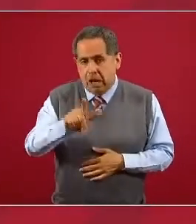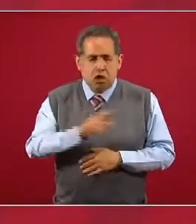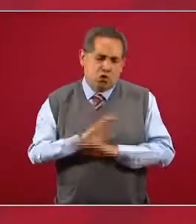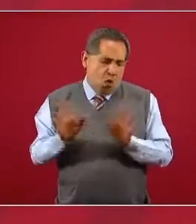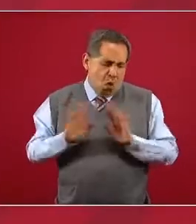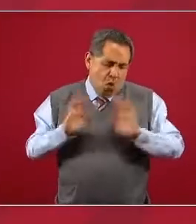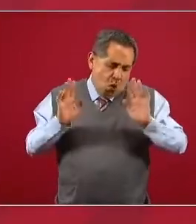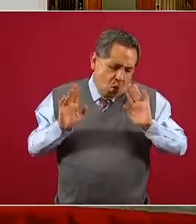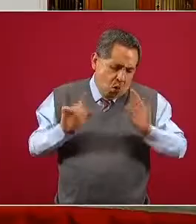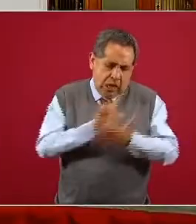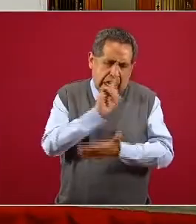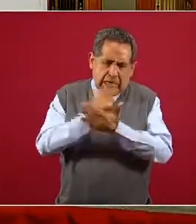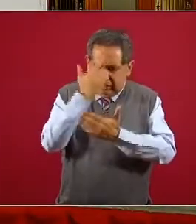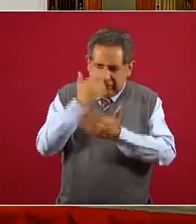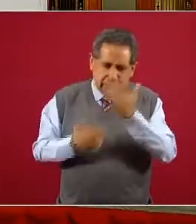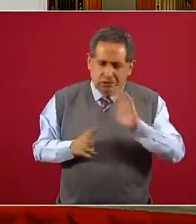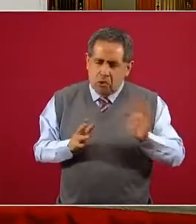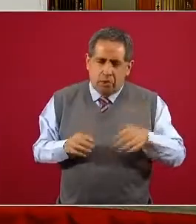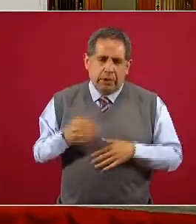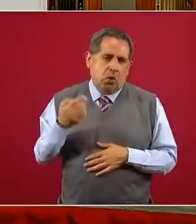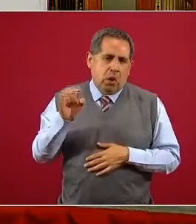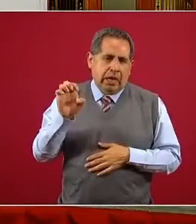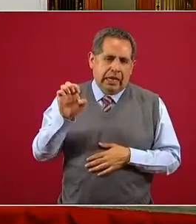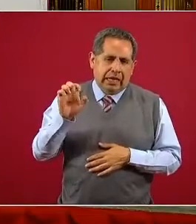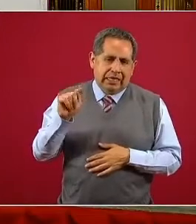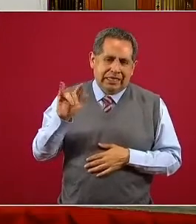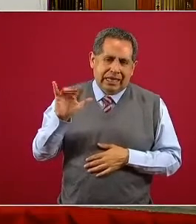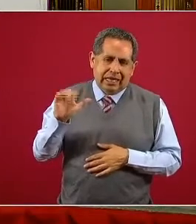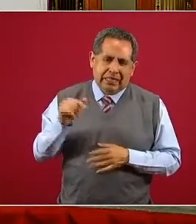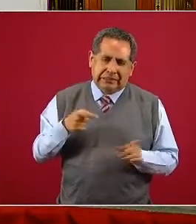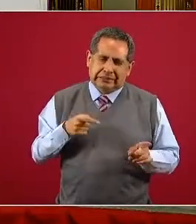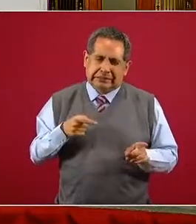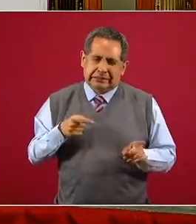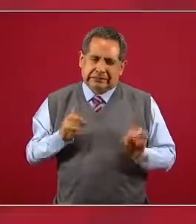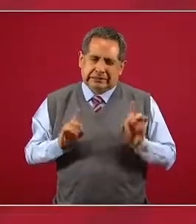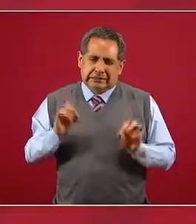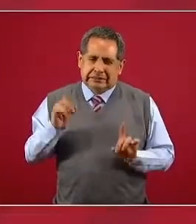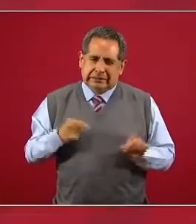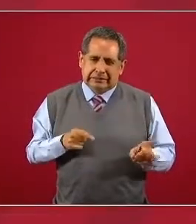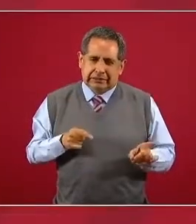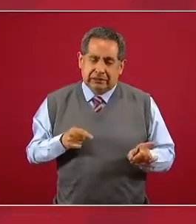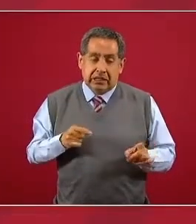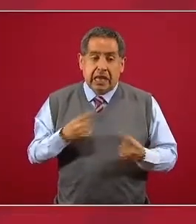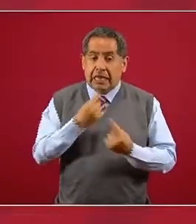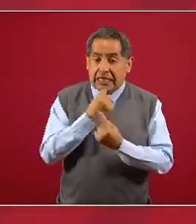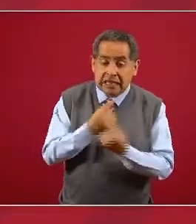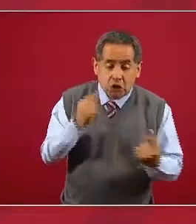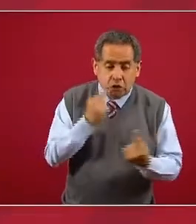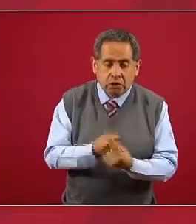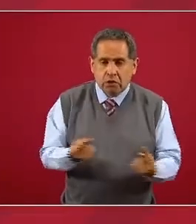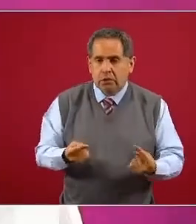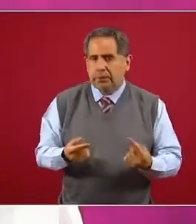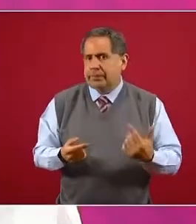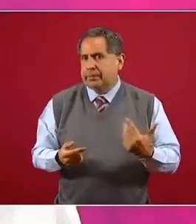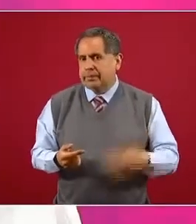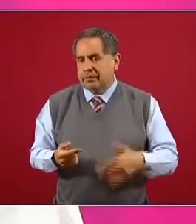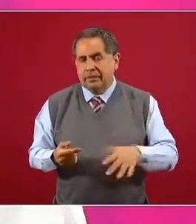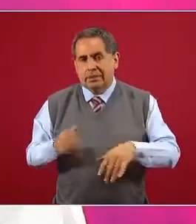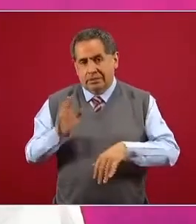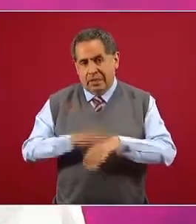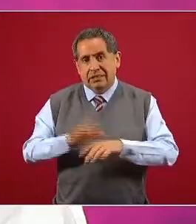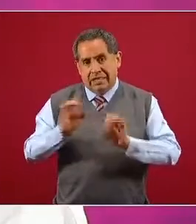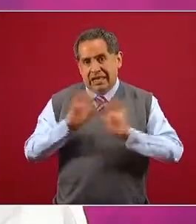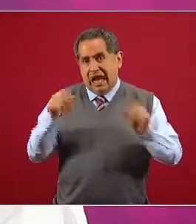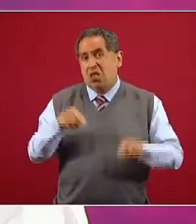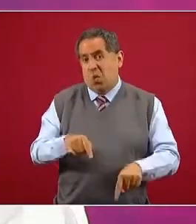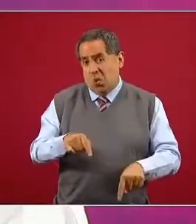desde luego, desde el punto de vista ético, pudiera ser cuestionable. Cuando esto involucra a niñas y niños es aún más